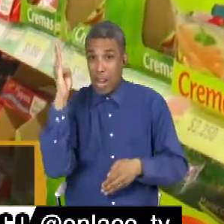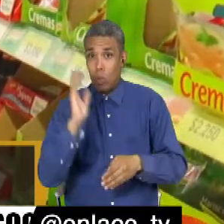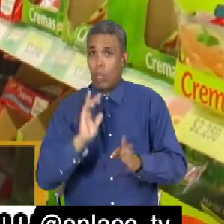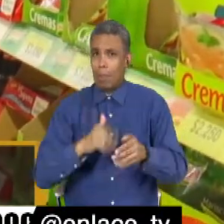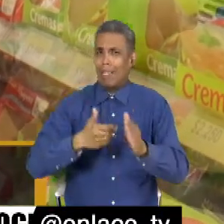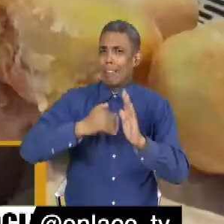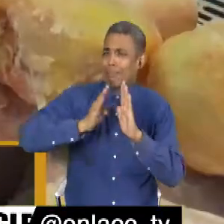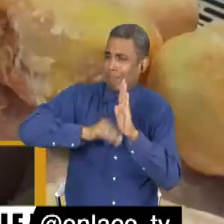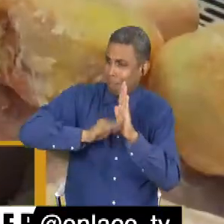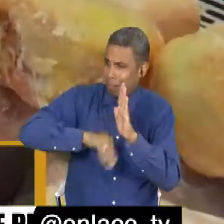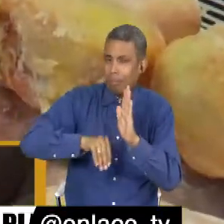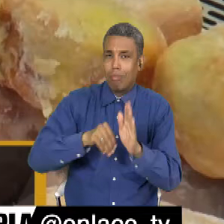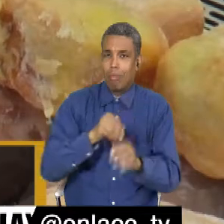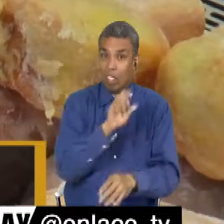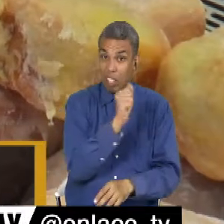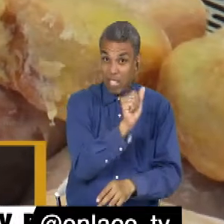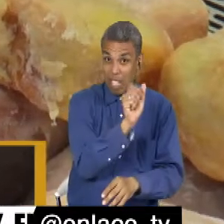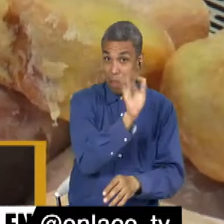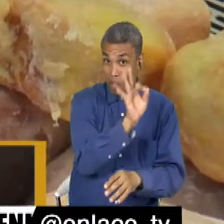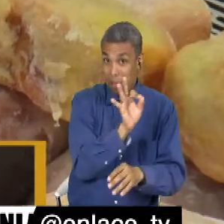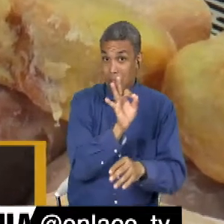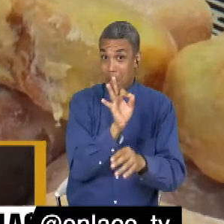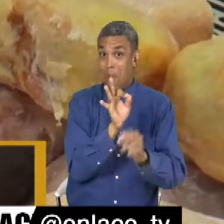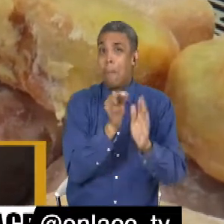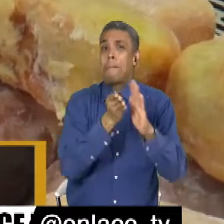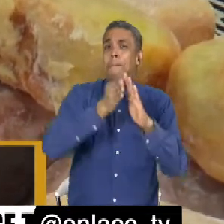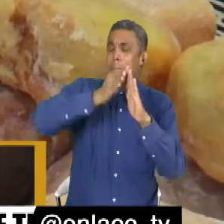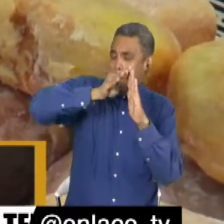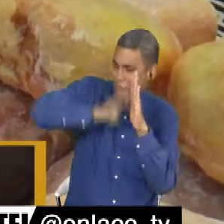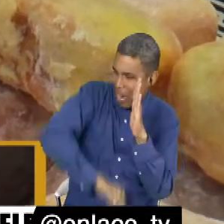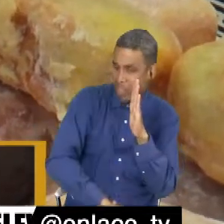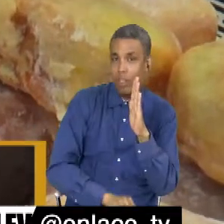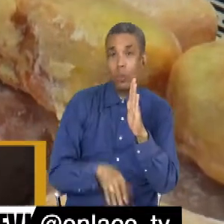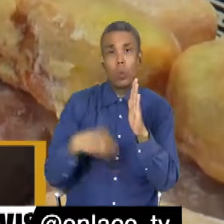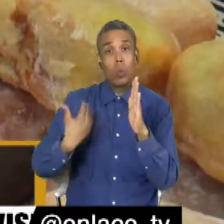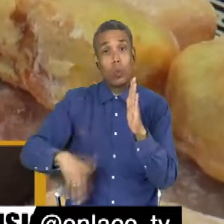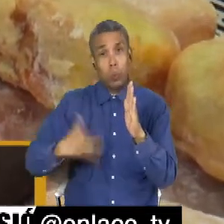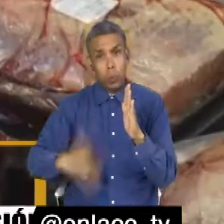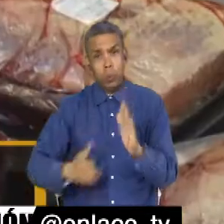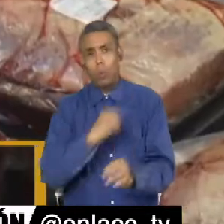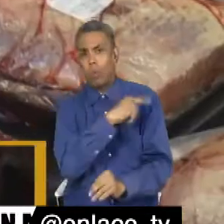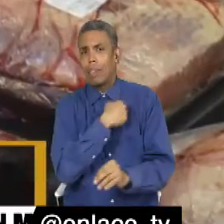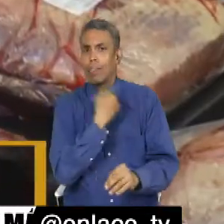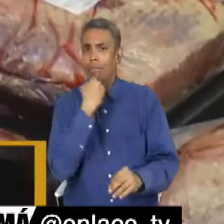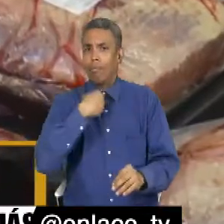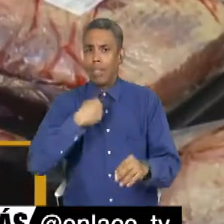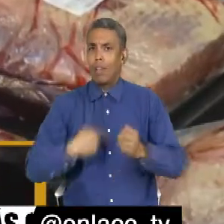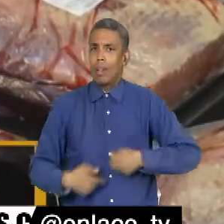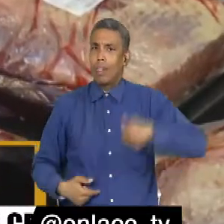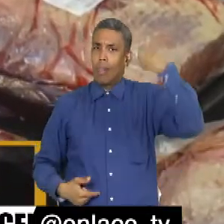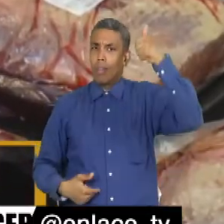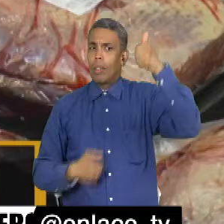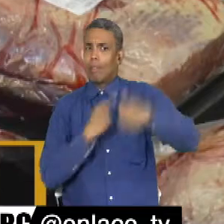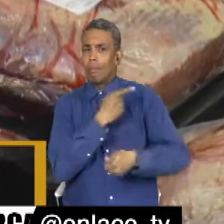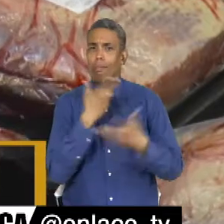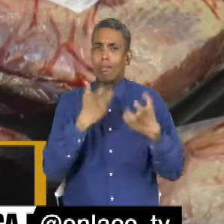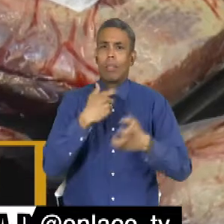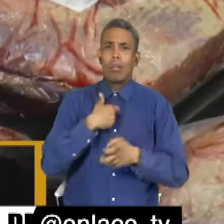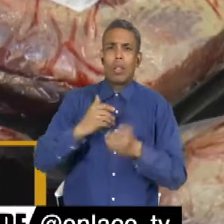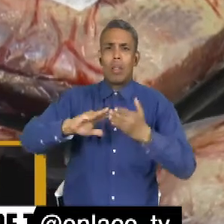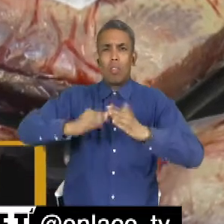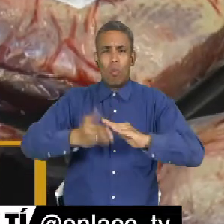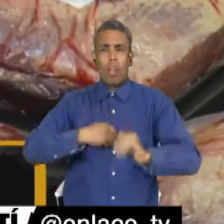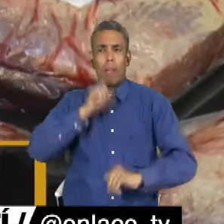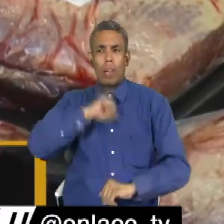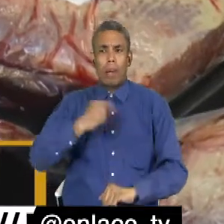descuentos que ya teníamos. Yo creo que es una de las mejores formas de contribuir a la economía de nuestro pueblo que ha estado tan golpeado